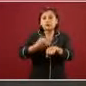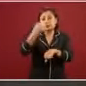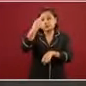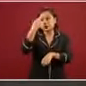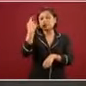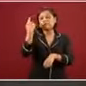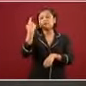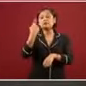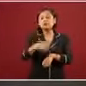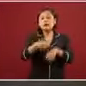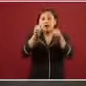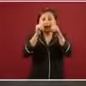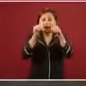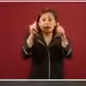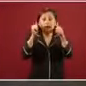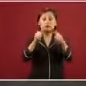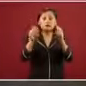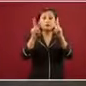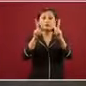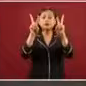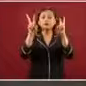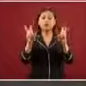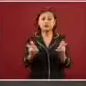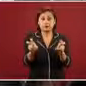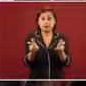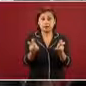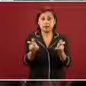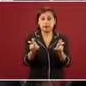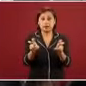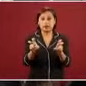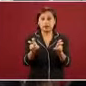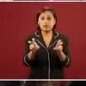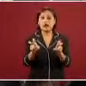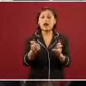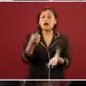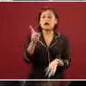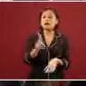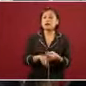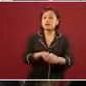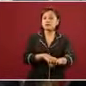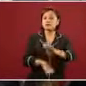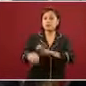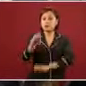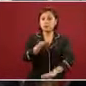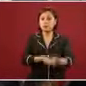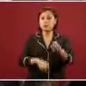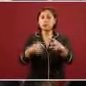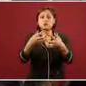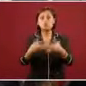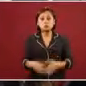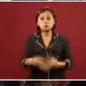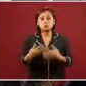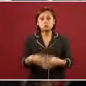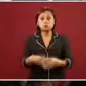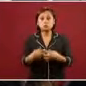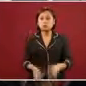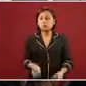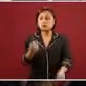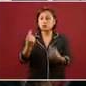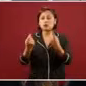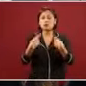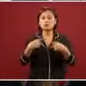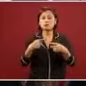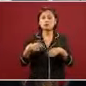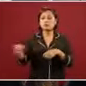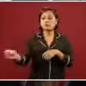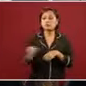la problemática de la subcontratación abusiva, la subcontratación ilegal, que, como